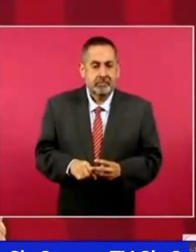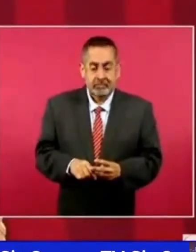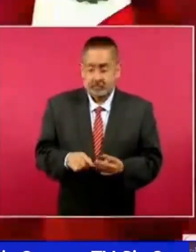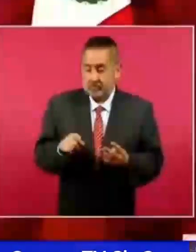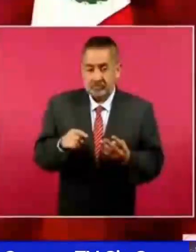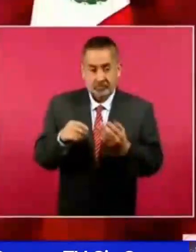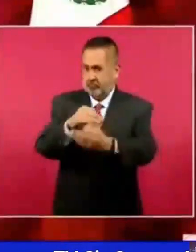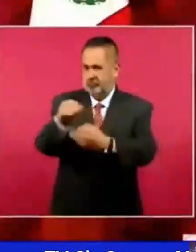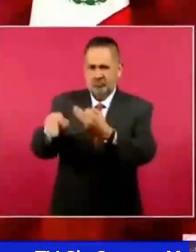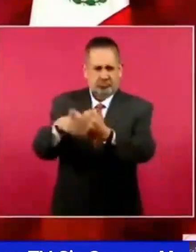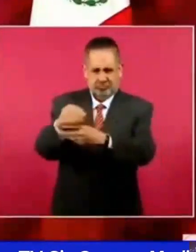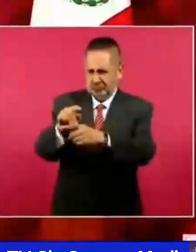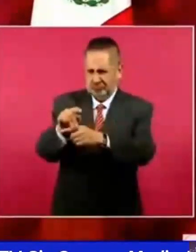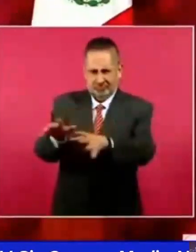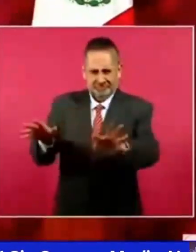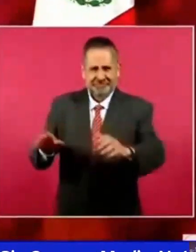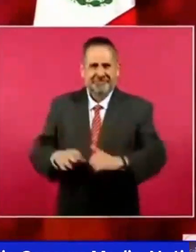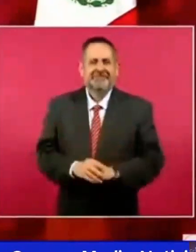Y todos los demás.